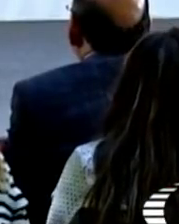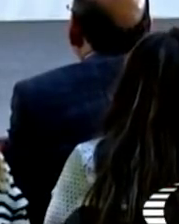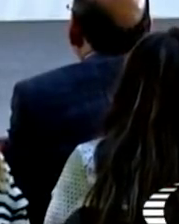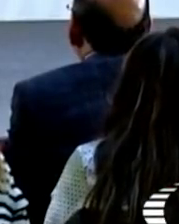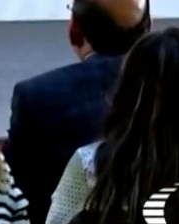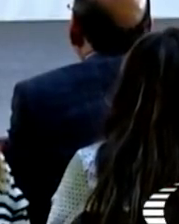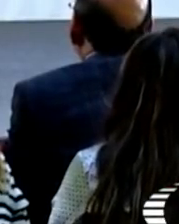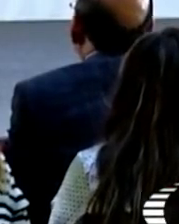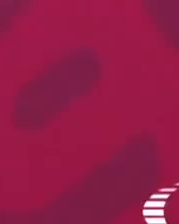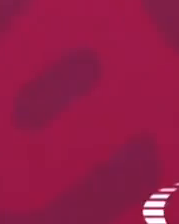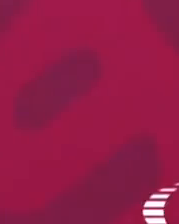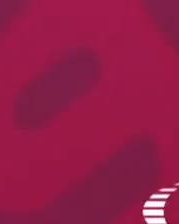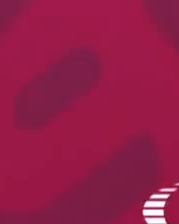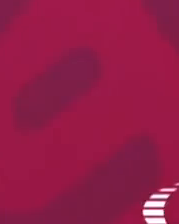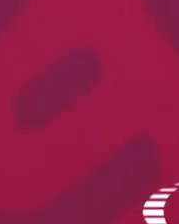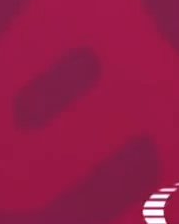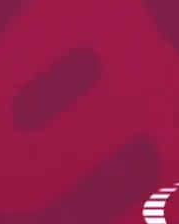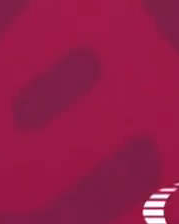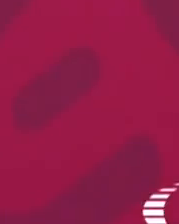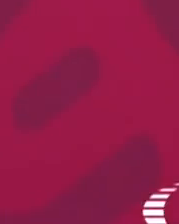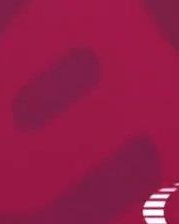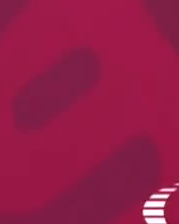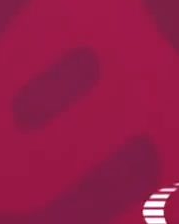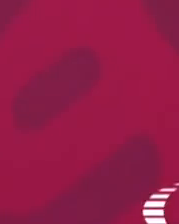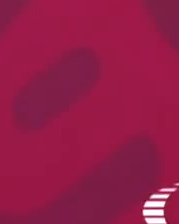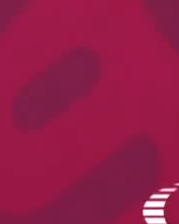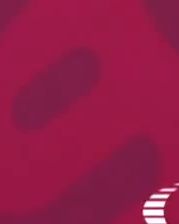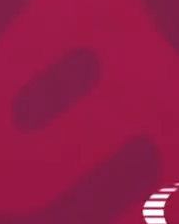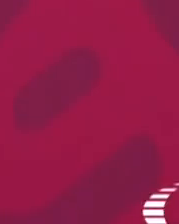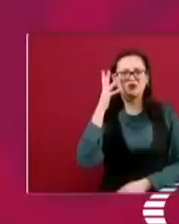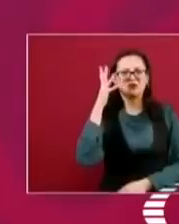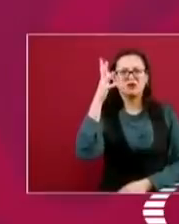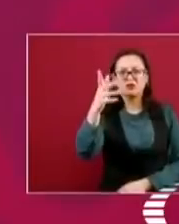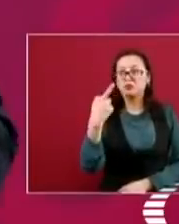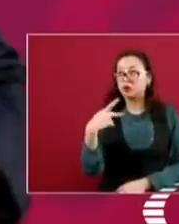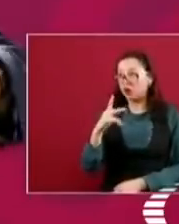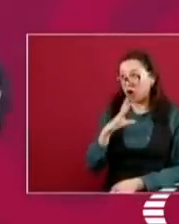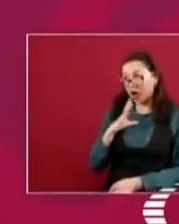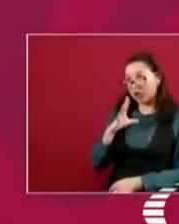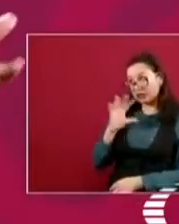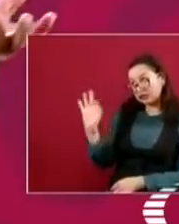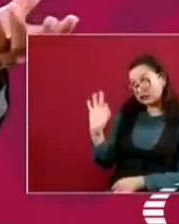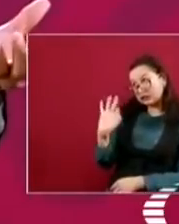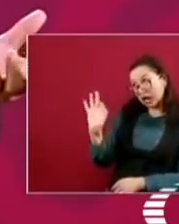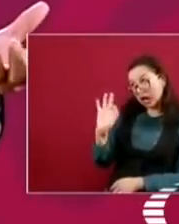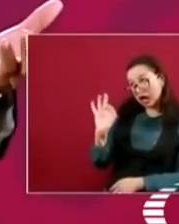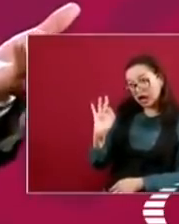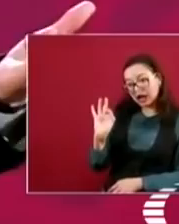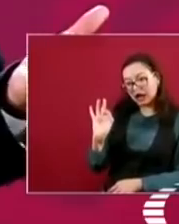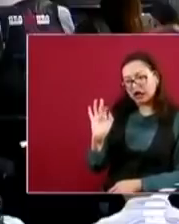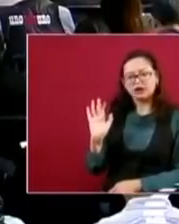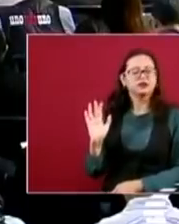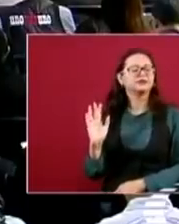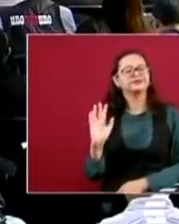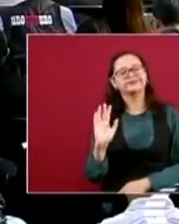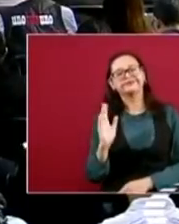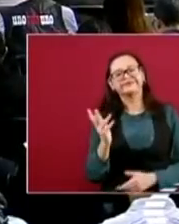eso, es adelantar vísperas, es que